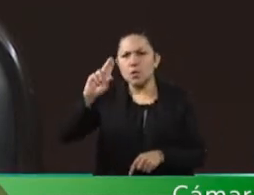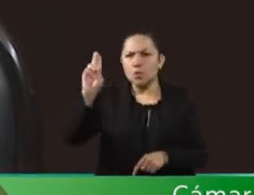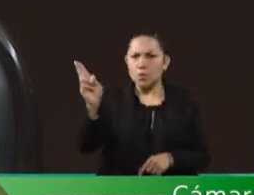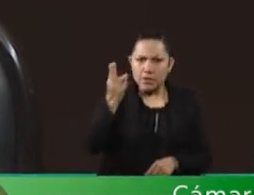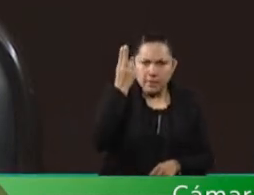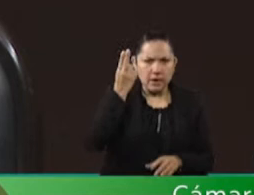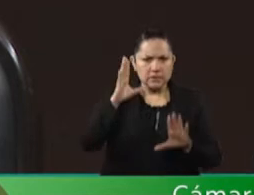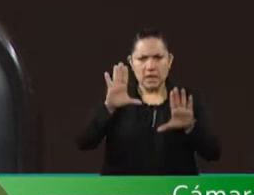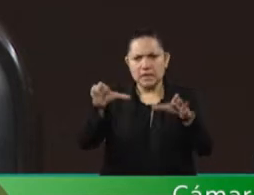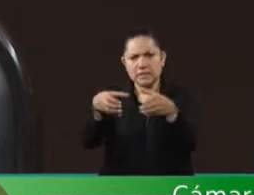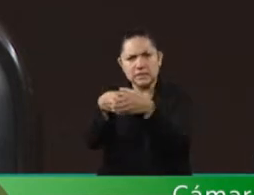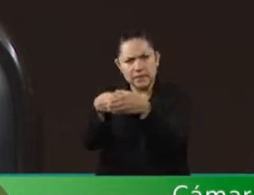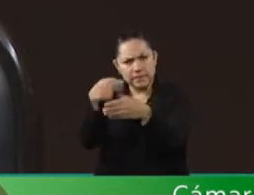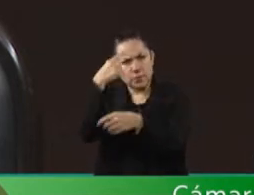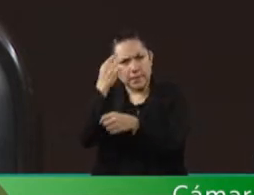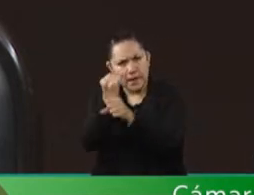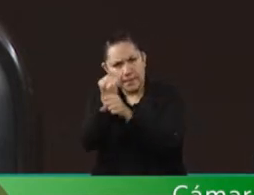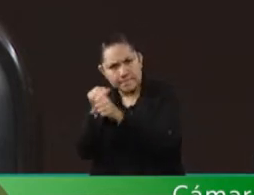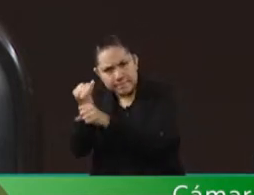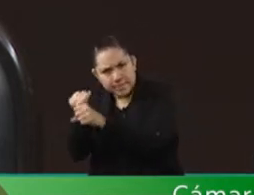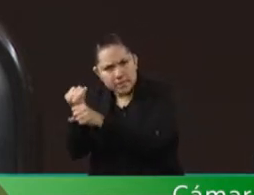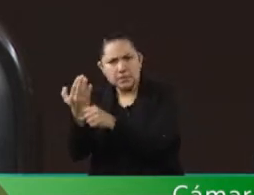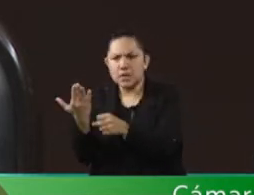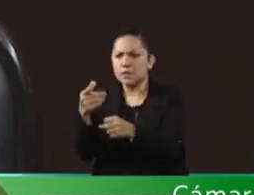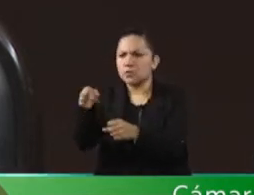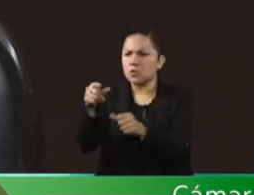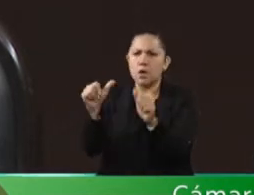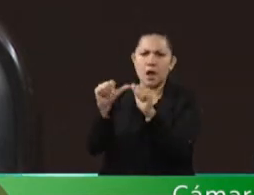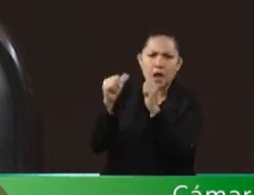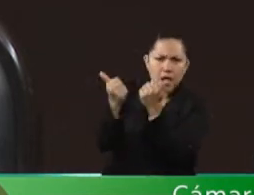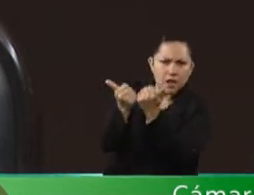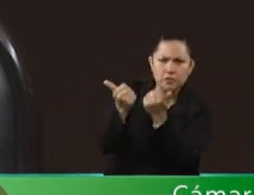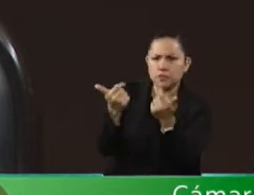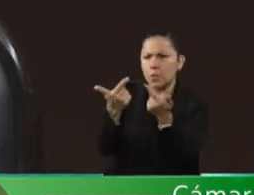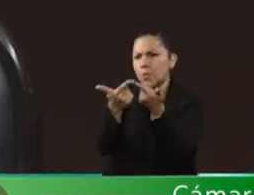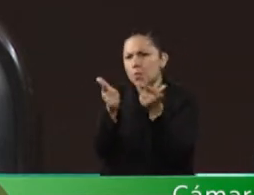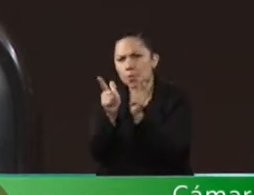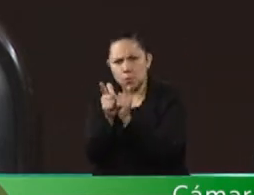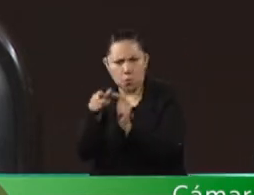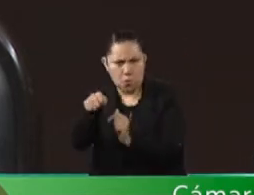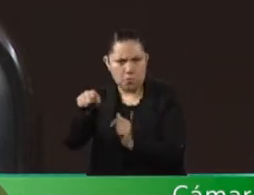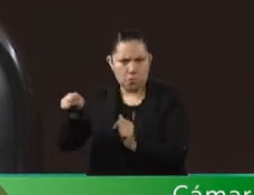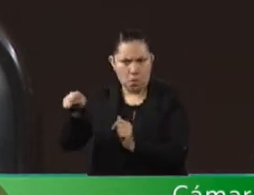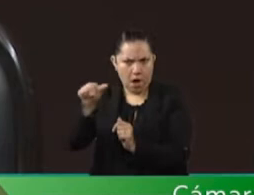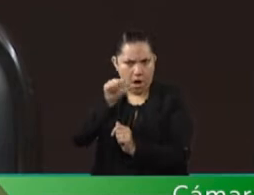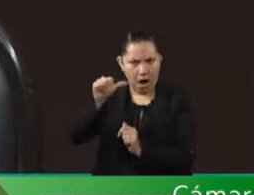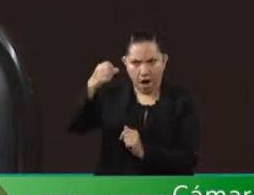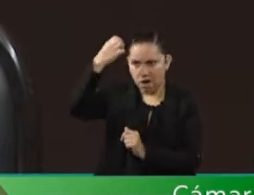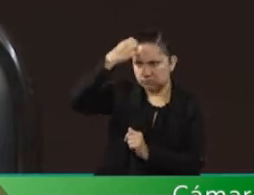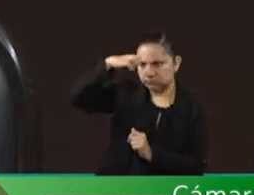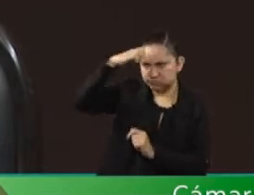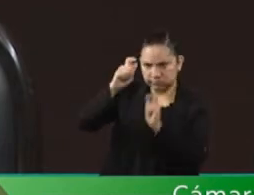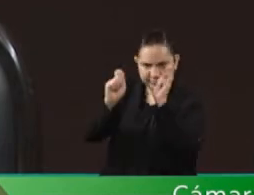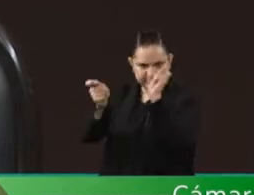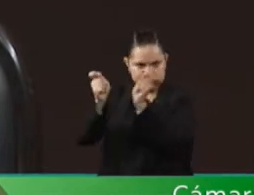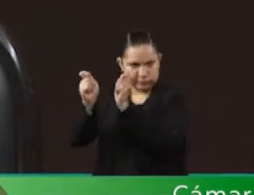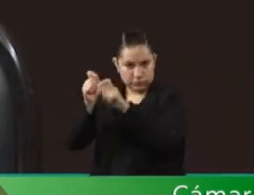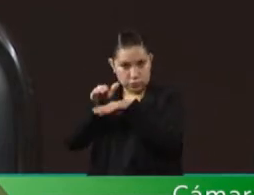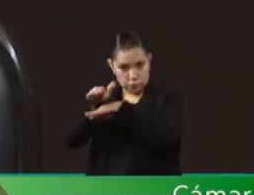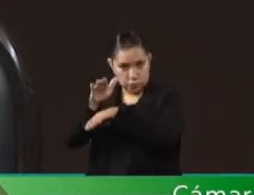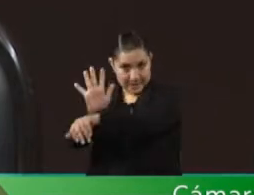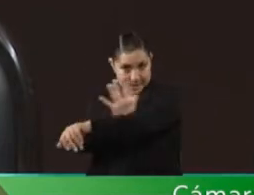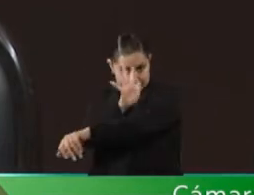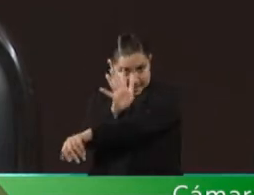y organizaciones de la sociedad civil con experiencia probada en el uso de la energía para que se haga de